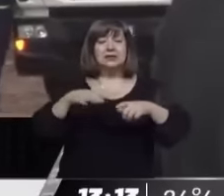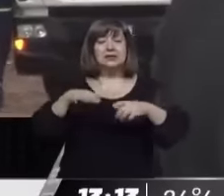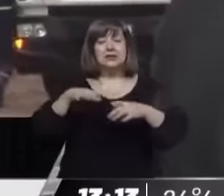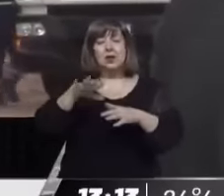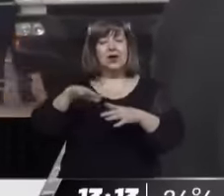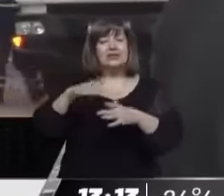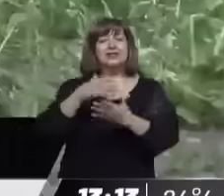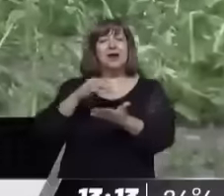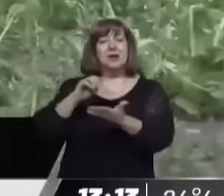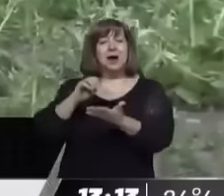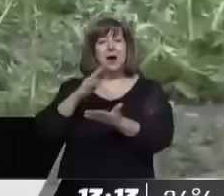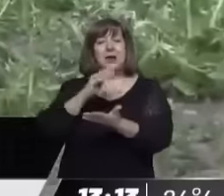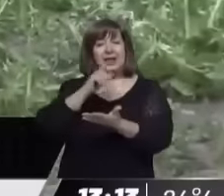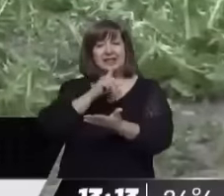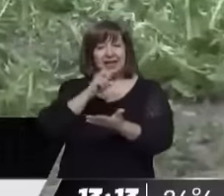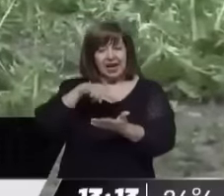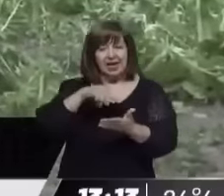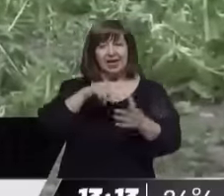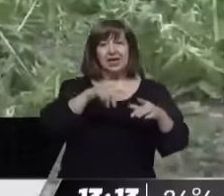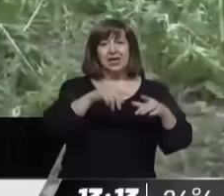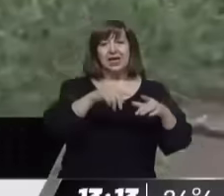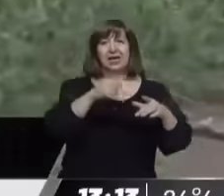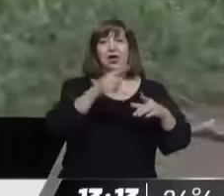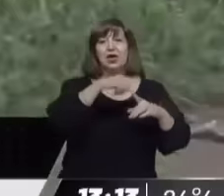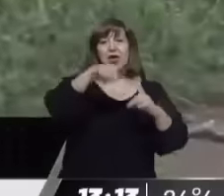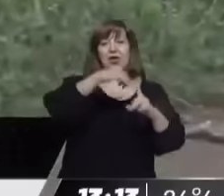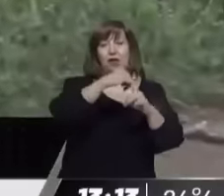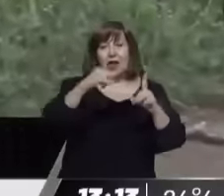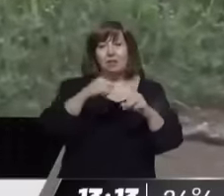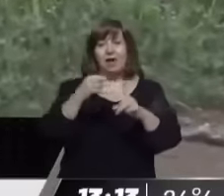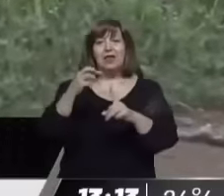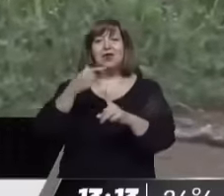Blanca, Beltrán, límite con Rodeo del Medio, San